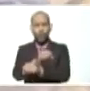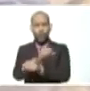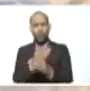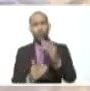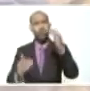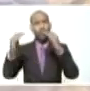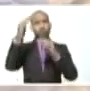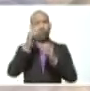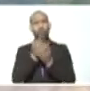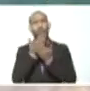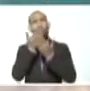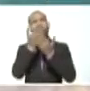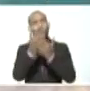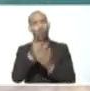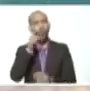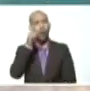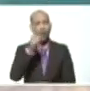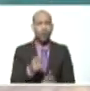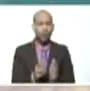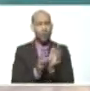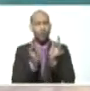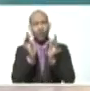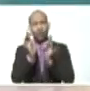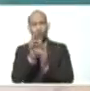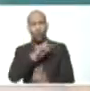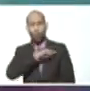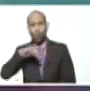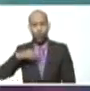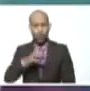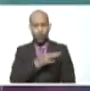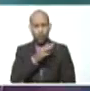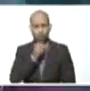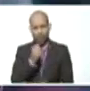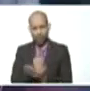ti, por Cristo nuestro Señor.